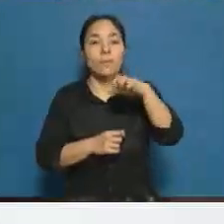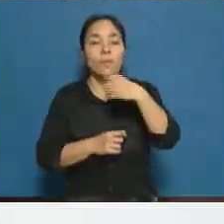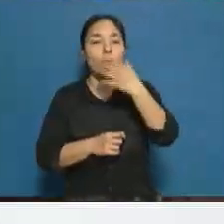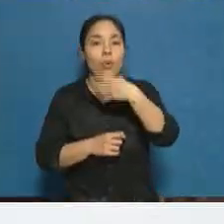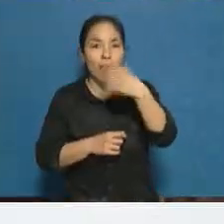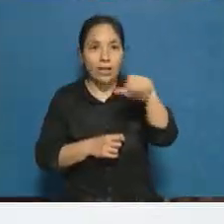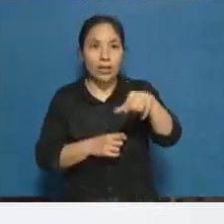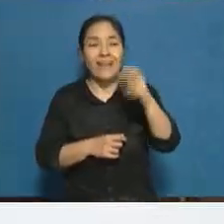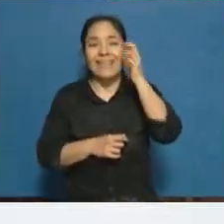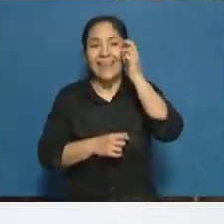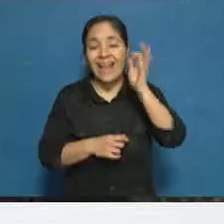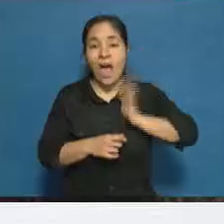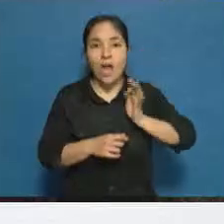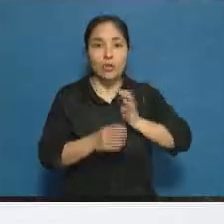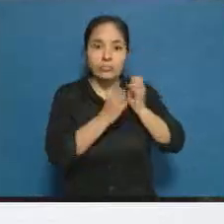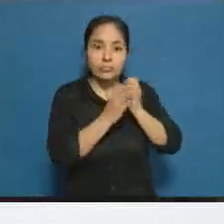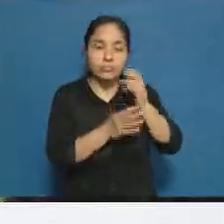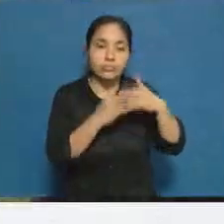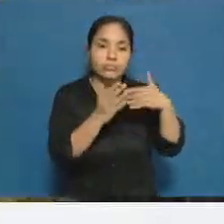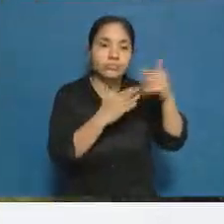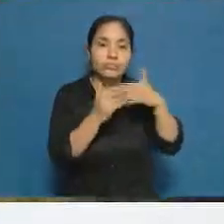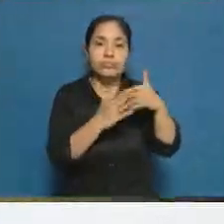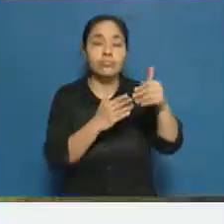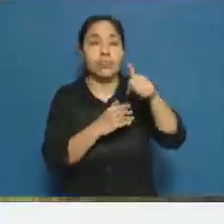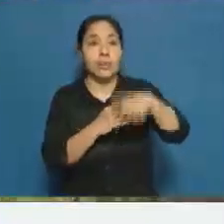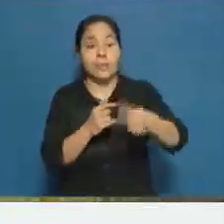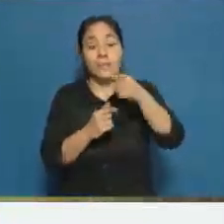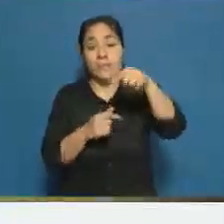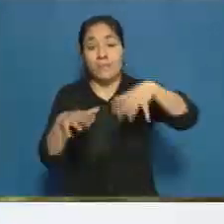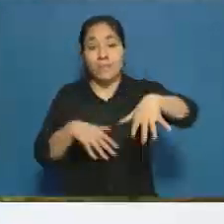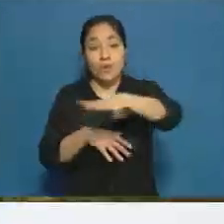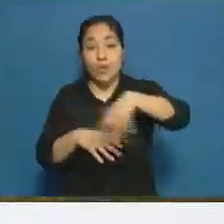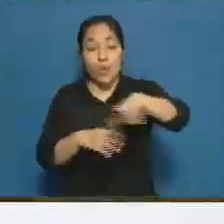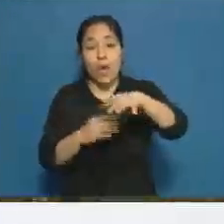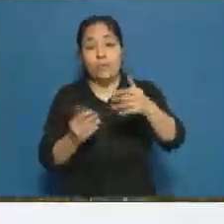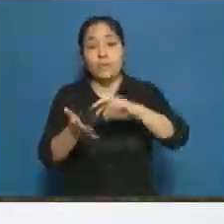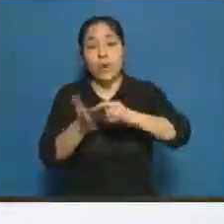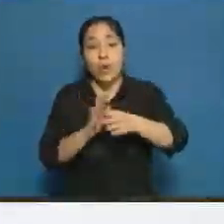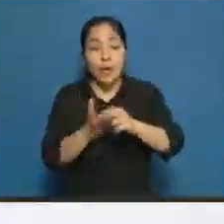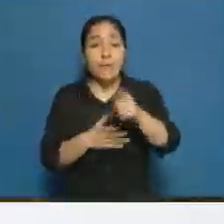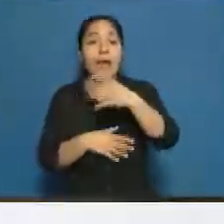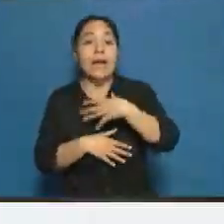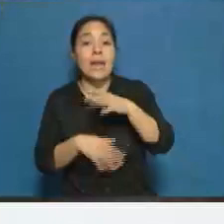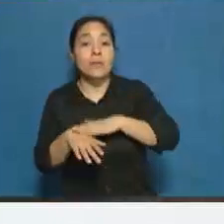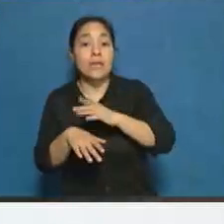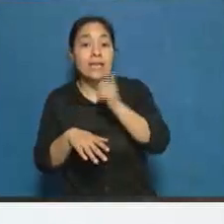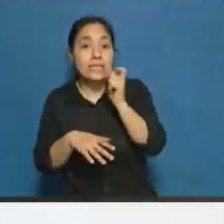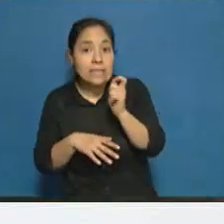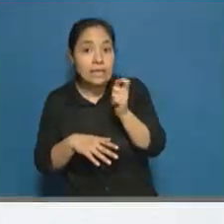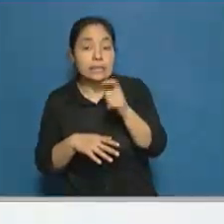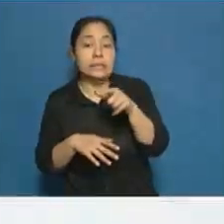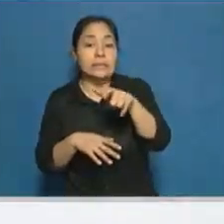Este fin de semana, en uno de los partidos de la Liga Tupungatina, se produjeron incidentes y el responsable del predio decidió desmantelar